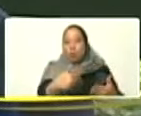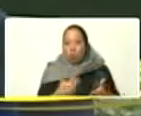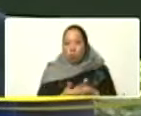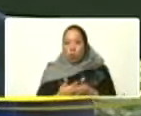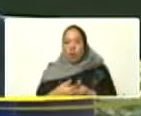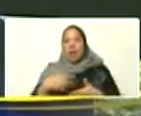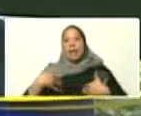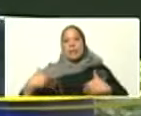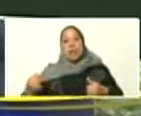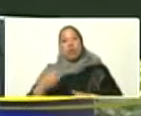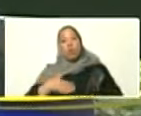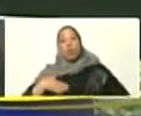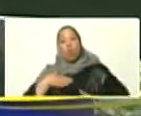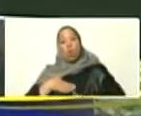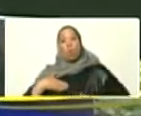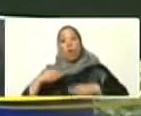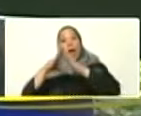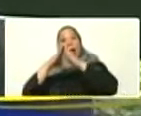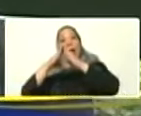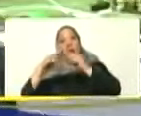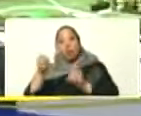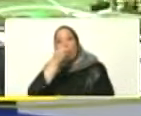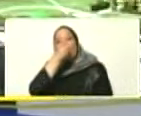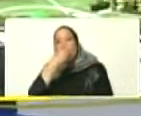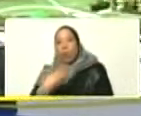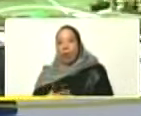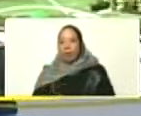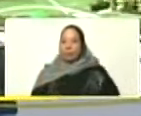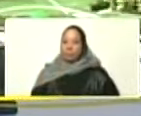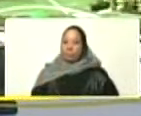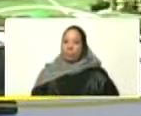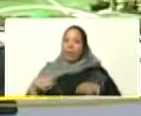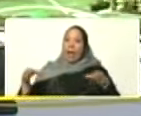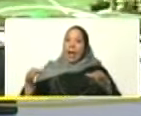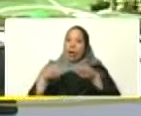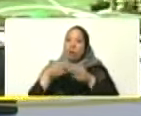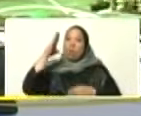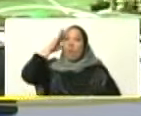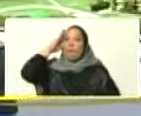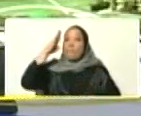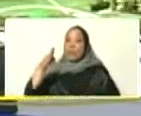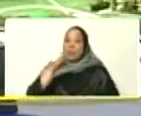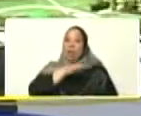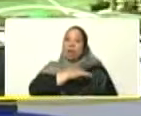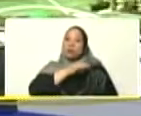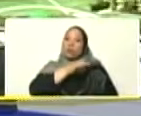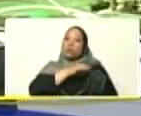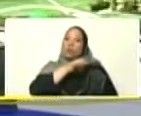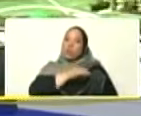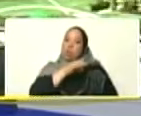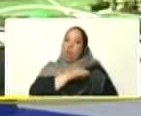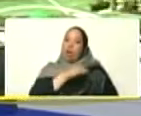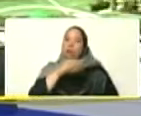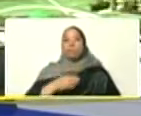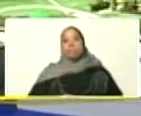pueblo venezolano. Correcto. Las Brigadas Comunitarias Militares, las BRICOMIL,